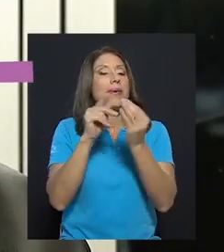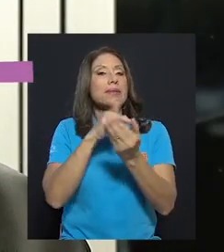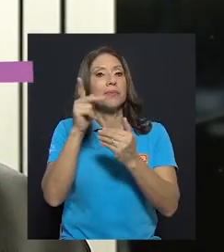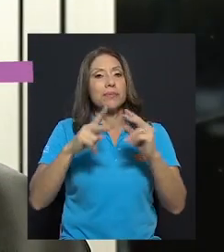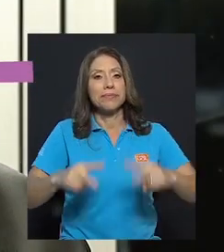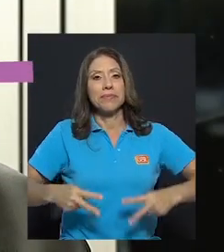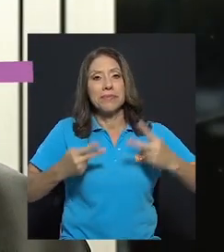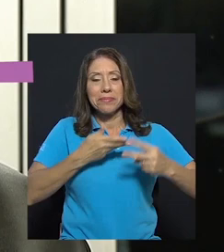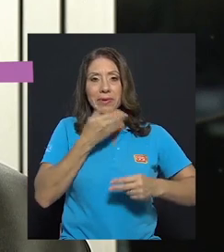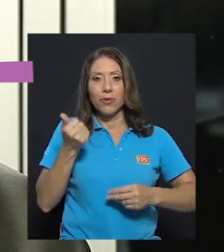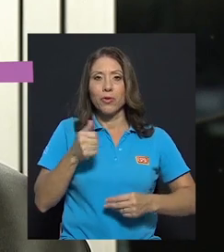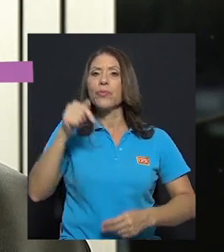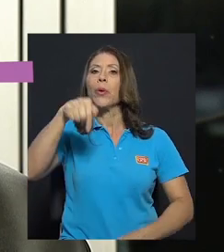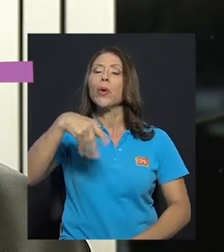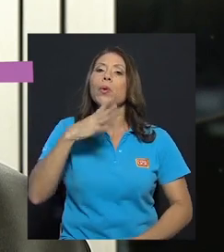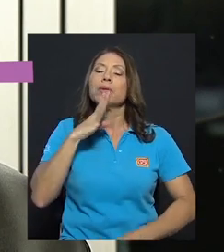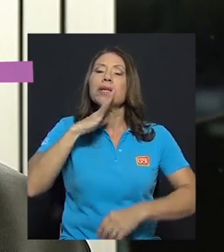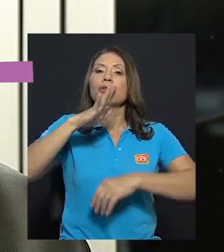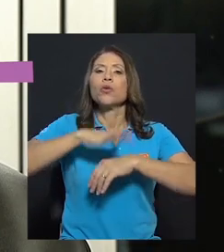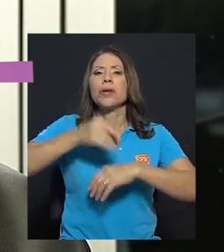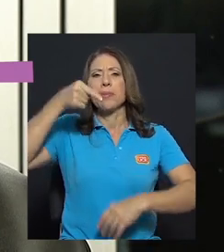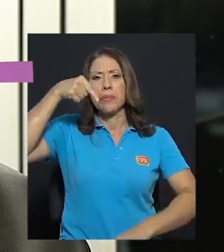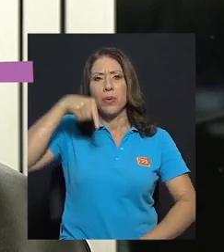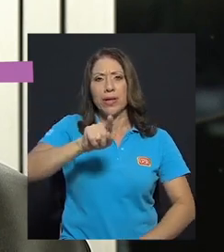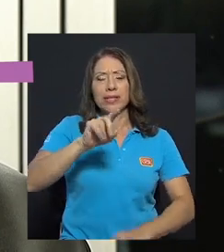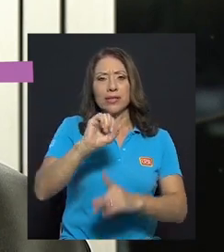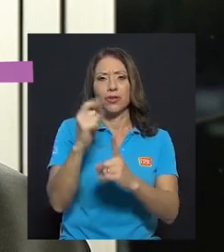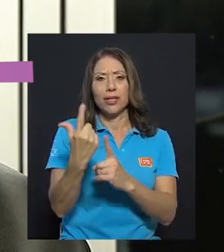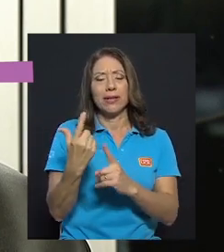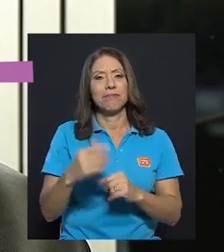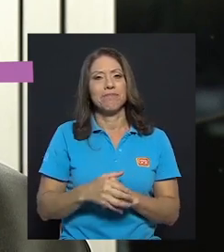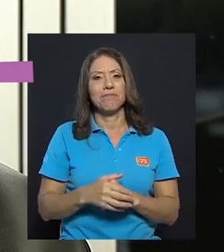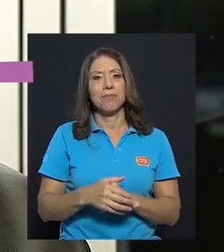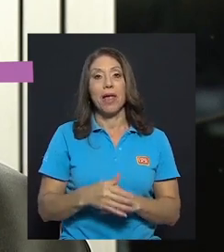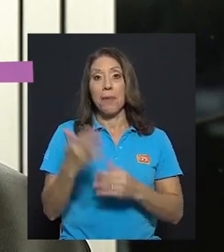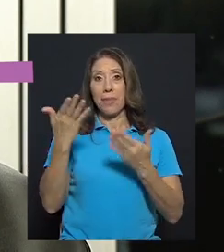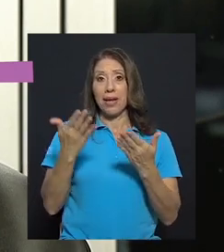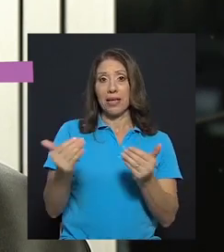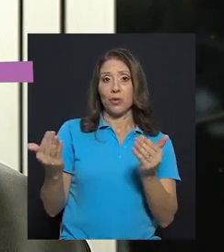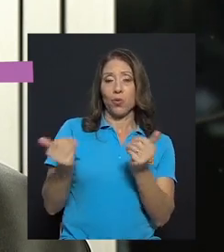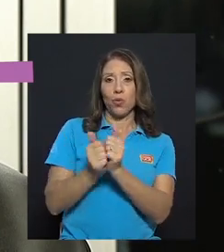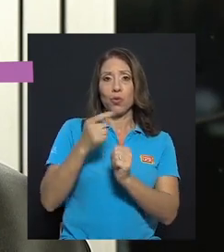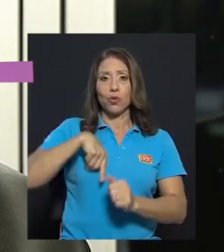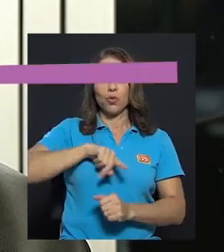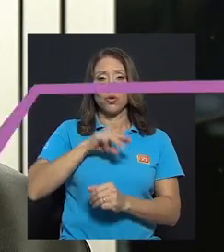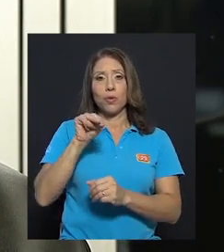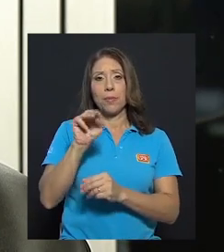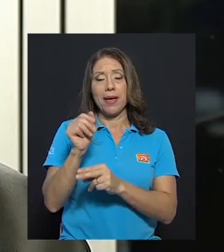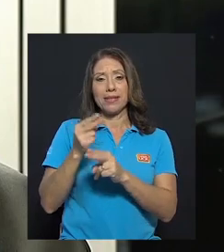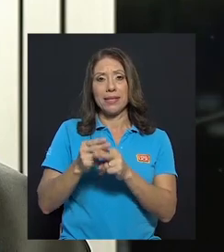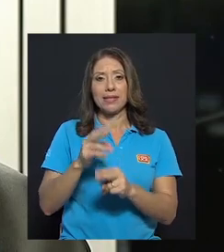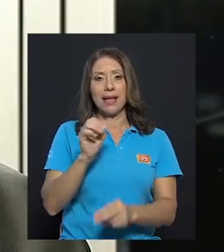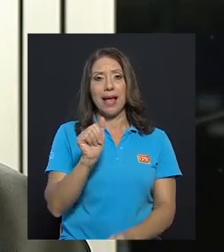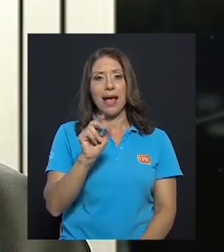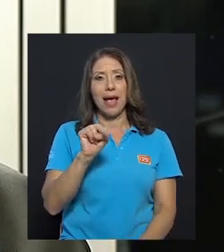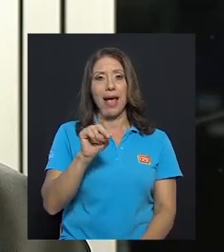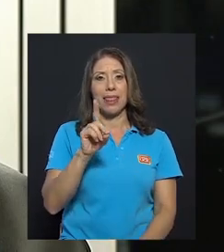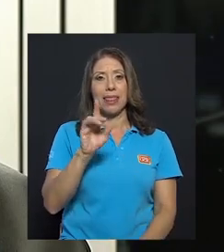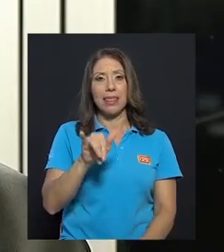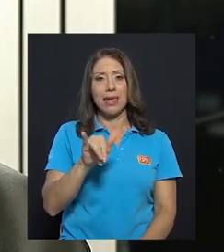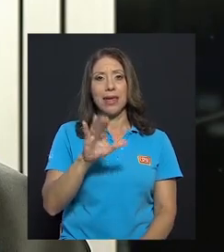De vivir mejor, el día de hoy conversando acerca de la violencia social. Para ello nos acompaña el máster Andy